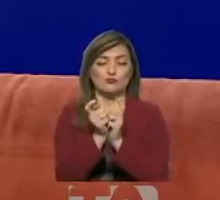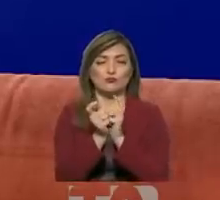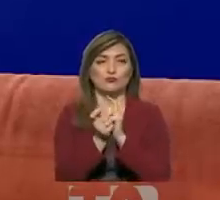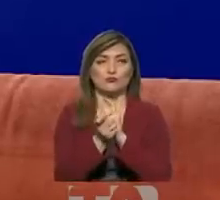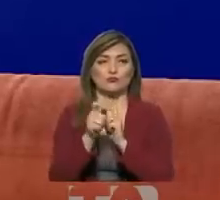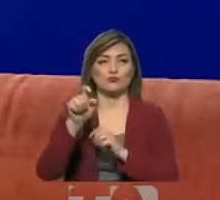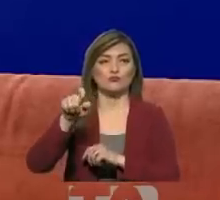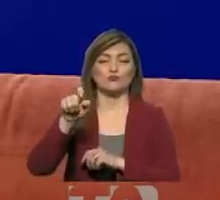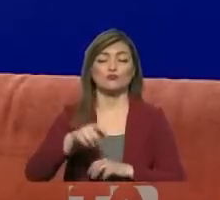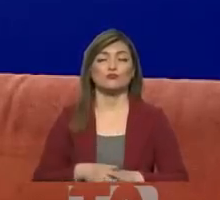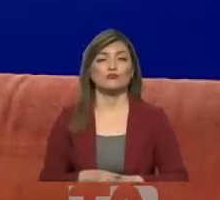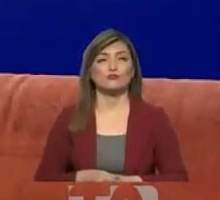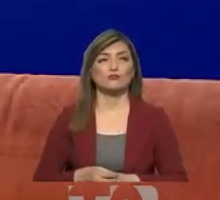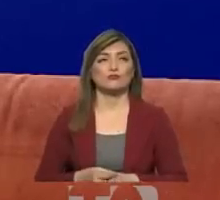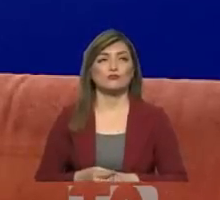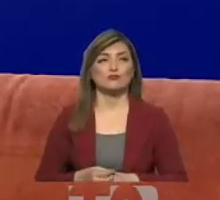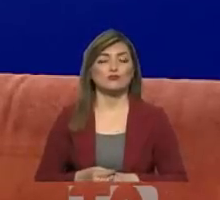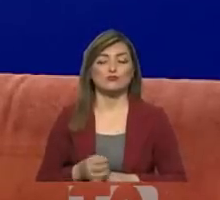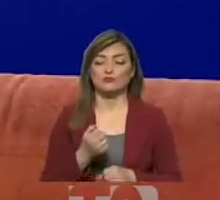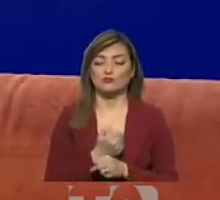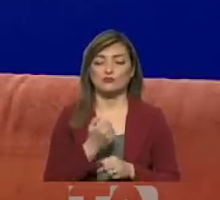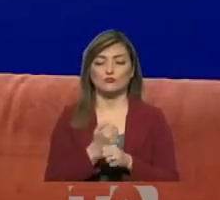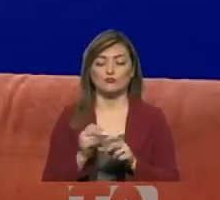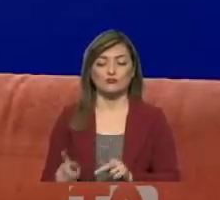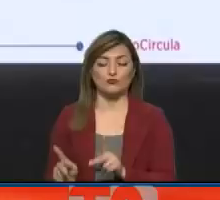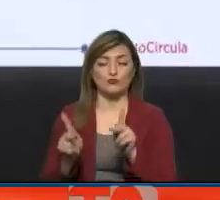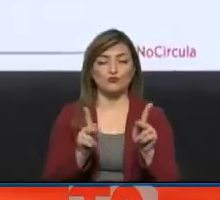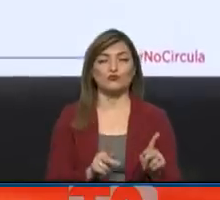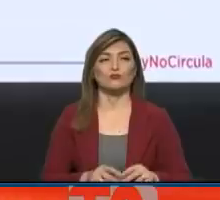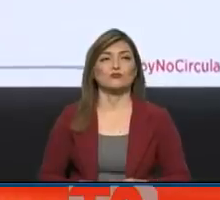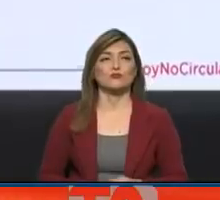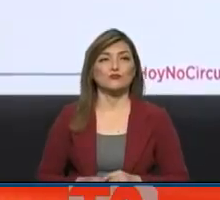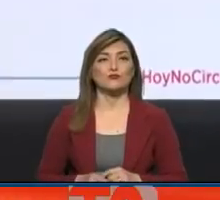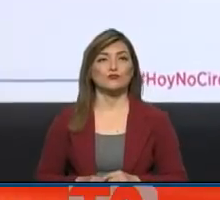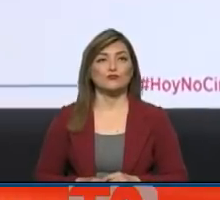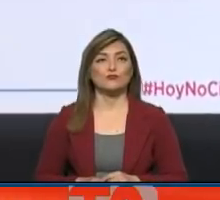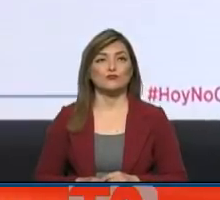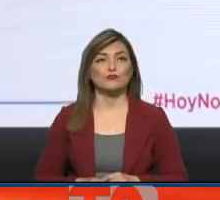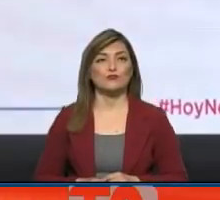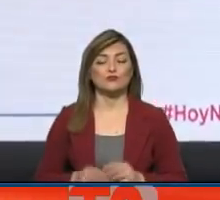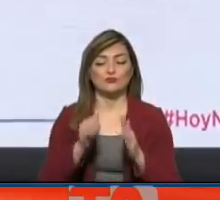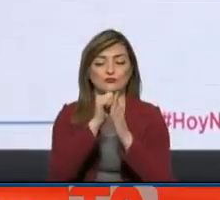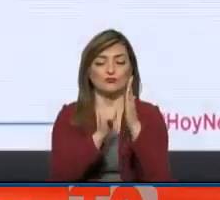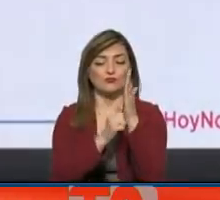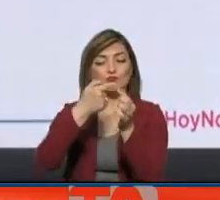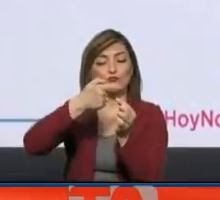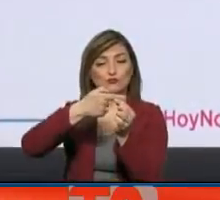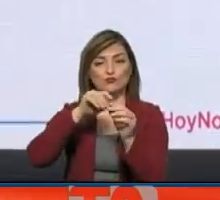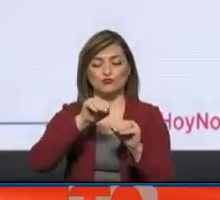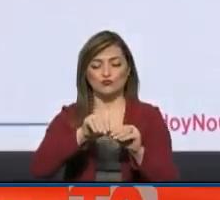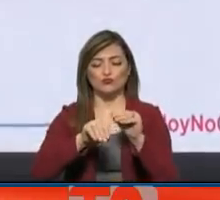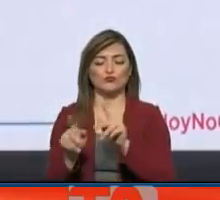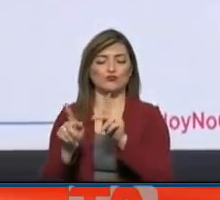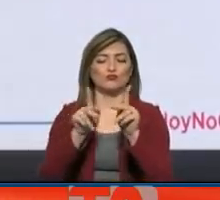es necesaria para poder trabajar, para poder planificar, para poder generar una agenda por Quito en la